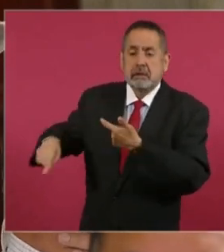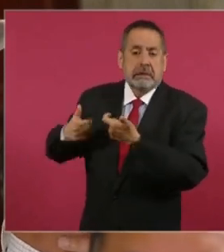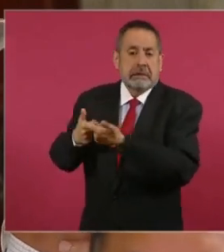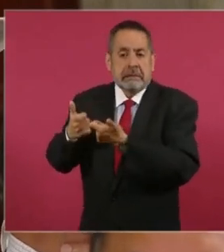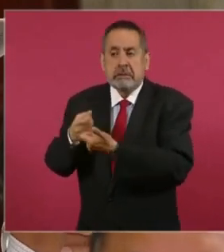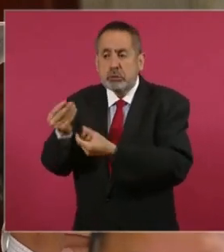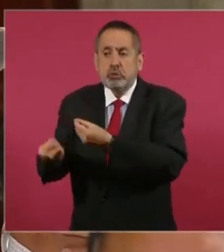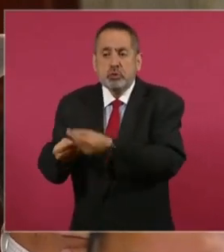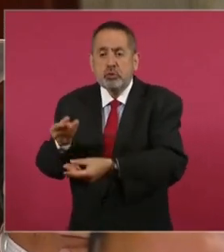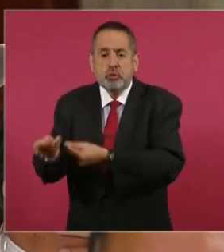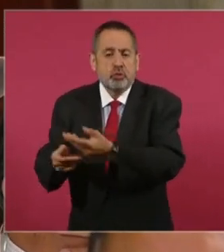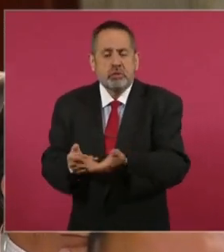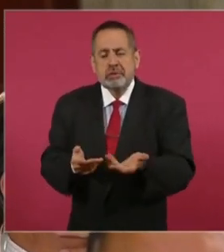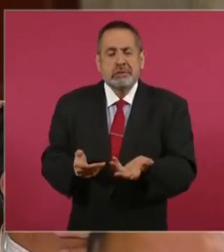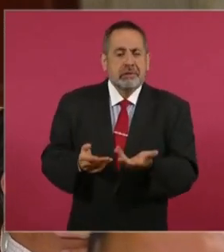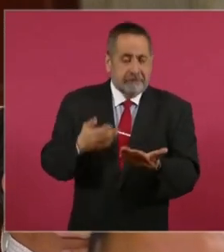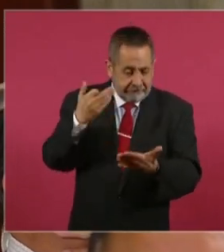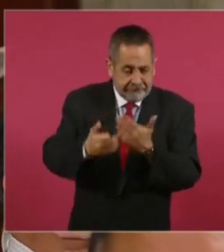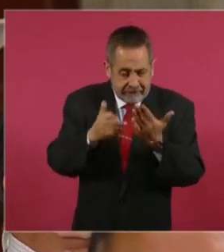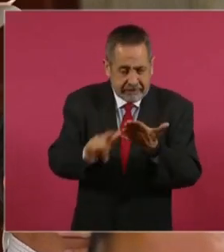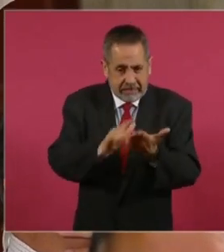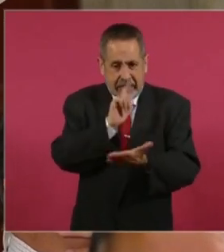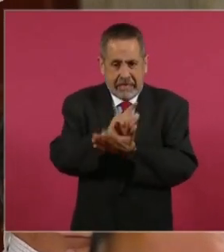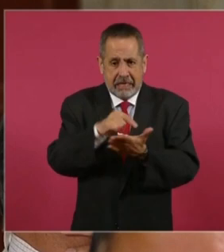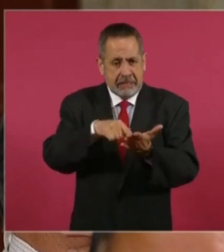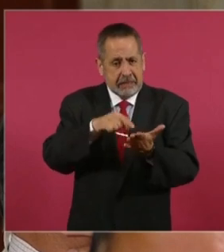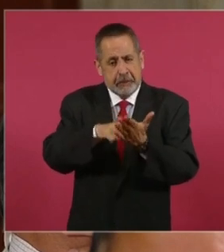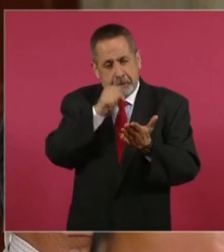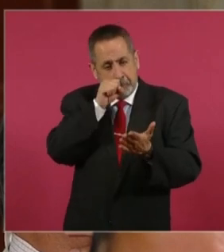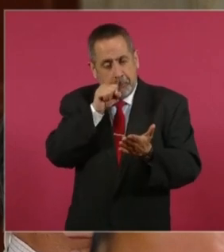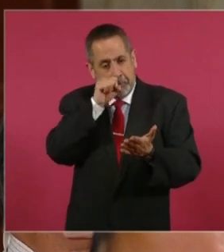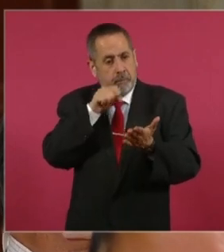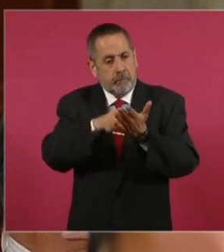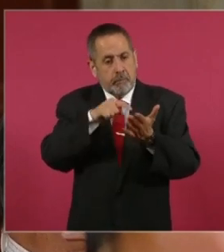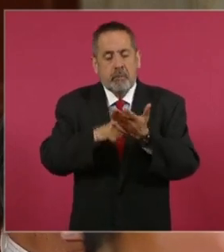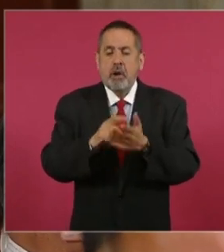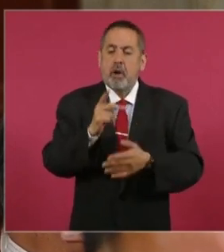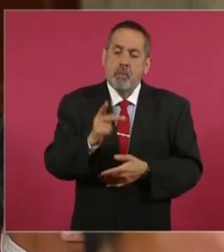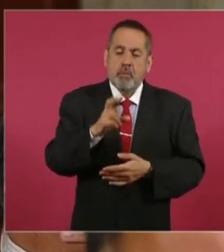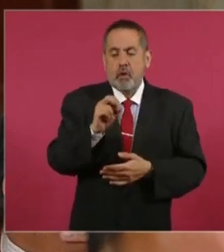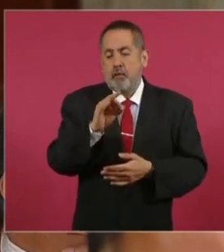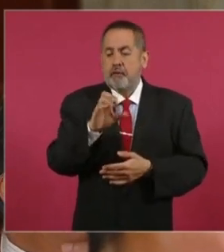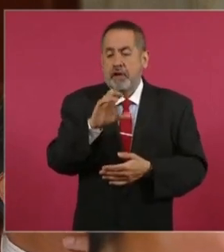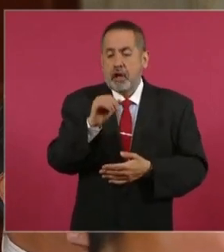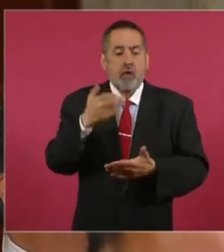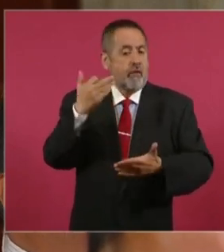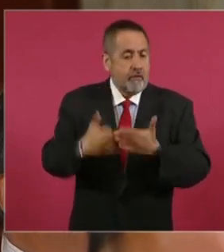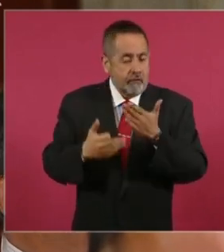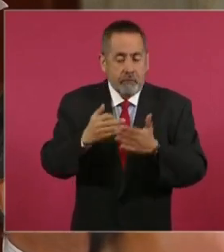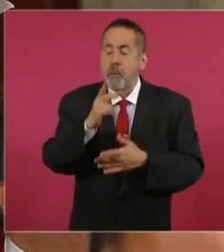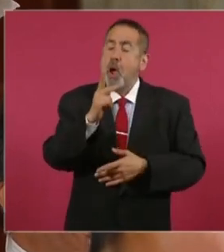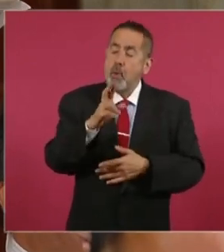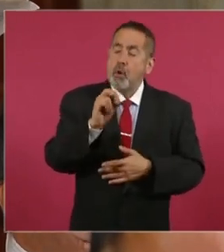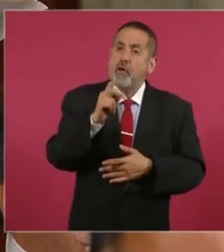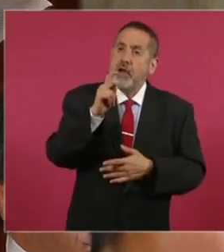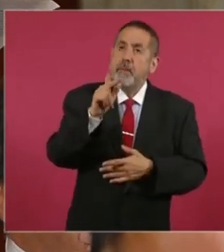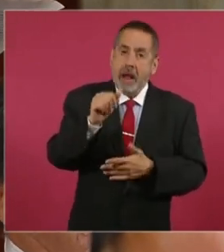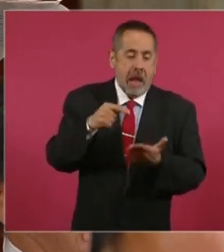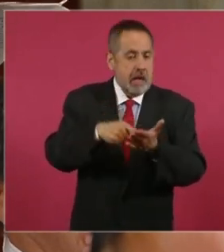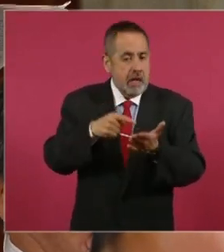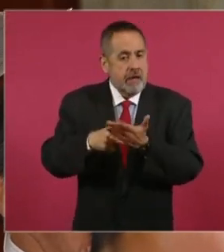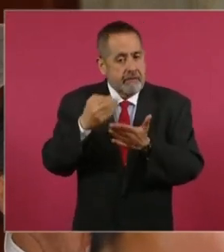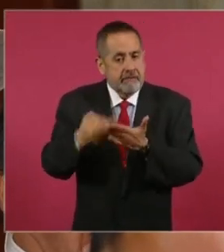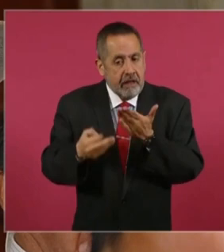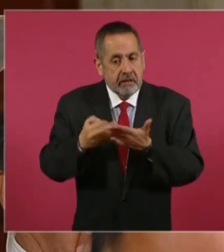lagunas que derivan de las leyes que rigen a la Procuraduría Federal de Protección al Ambiente, Profepa. ¿Dará